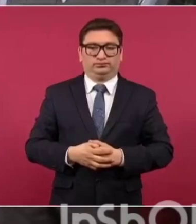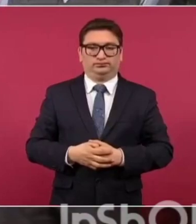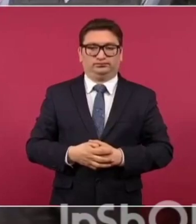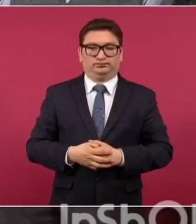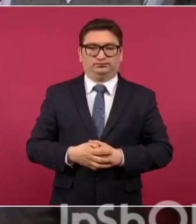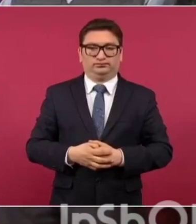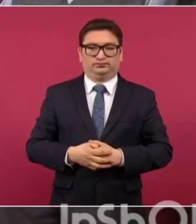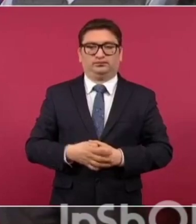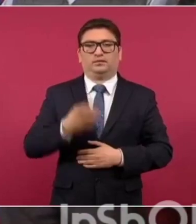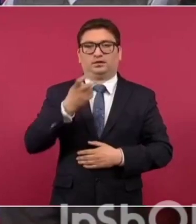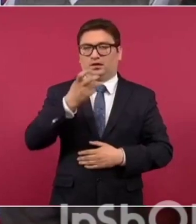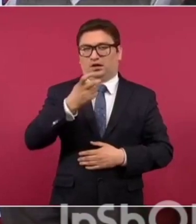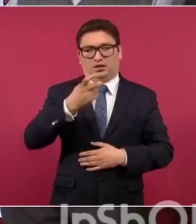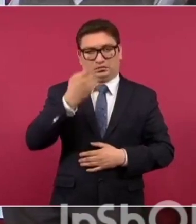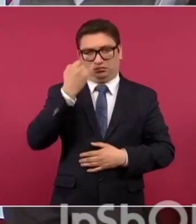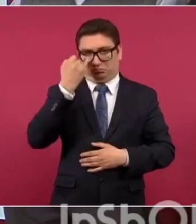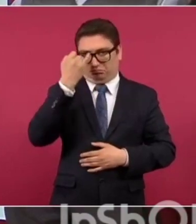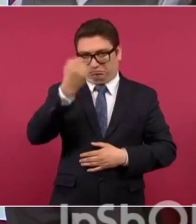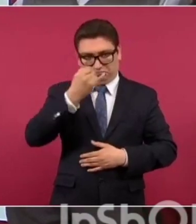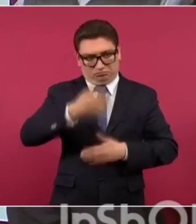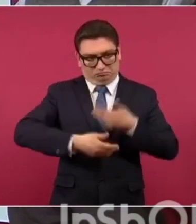Esa política la vamos a continuar